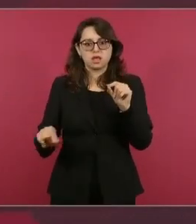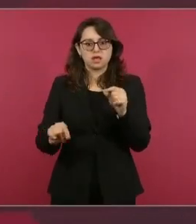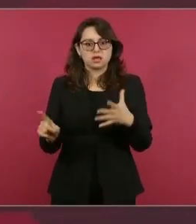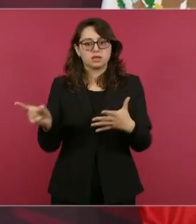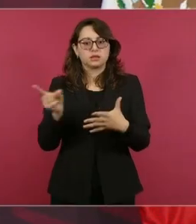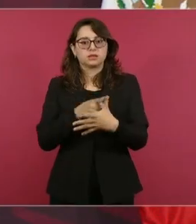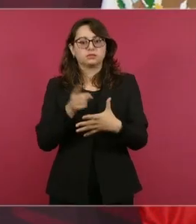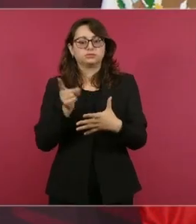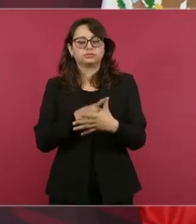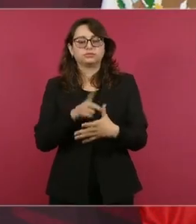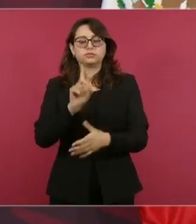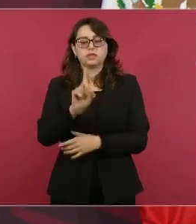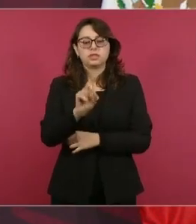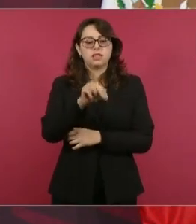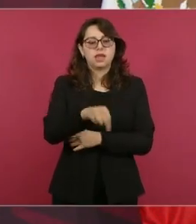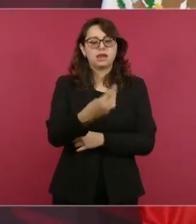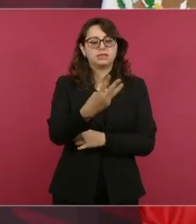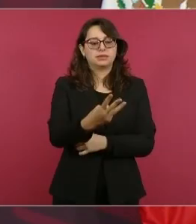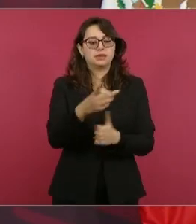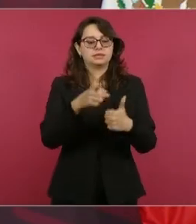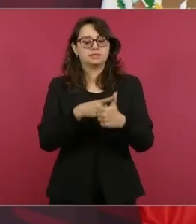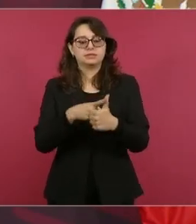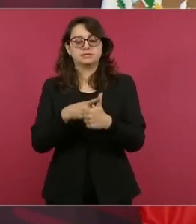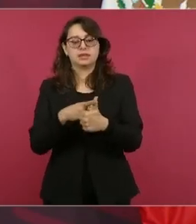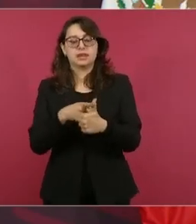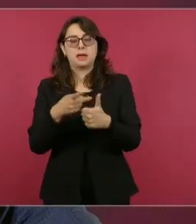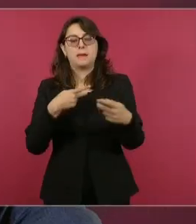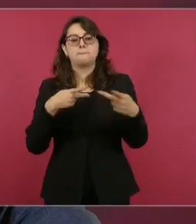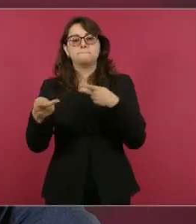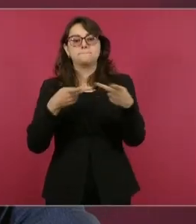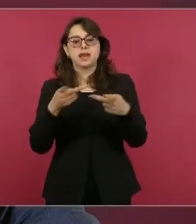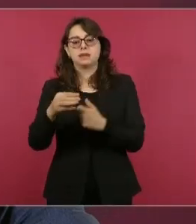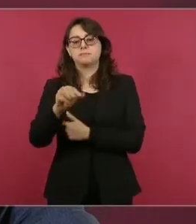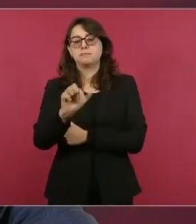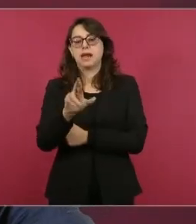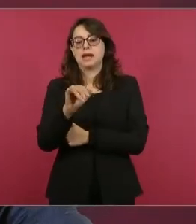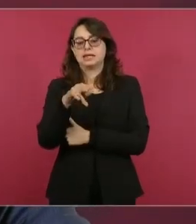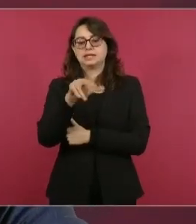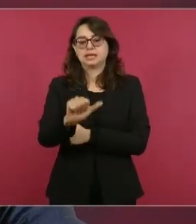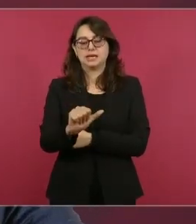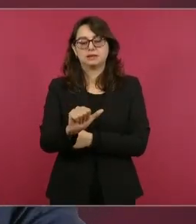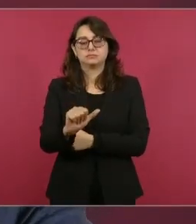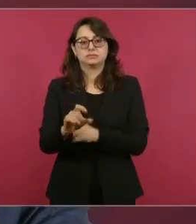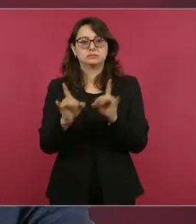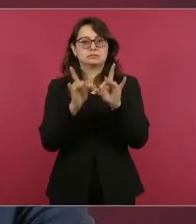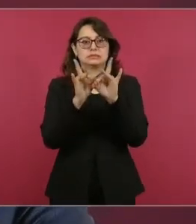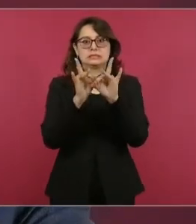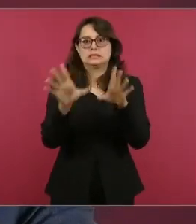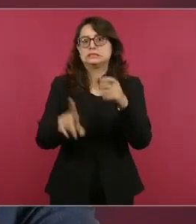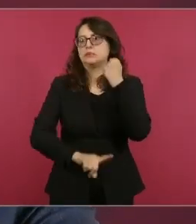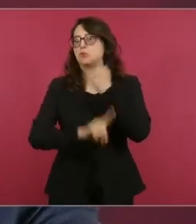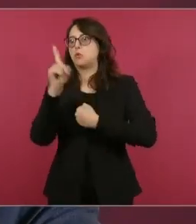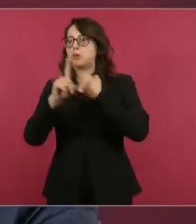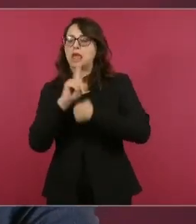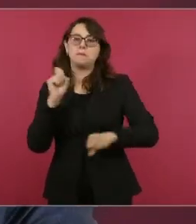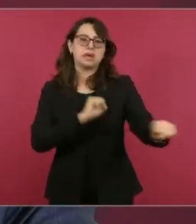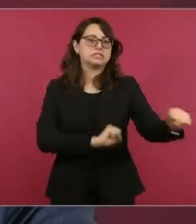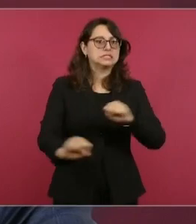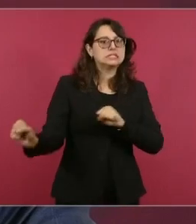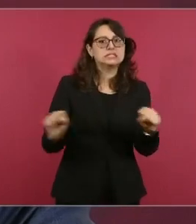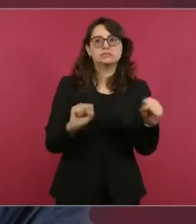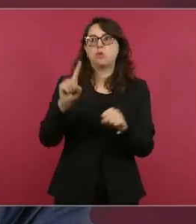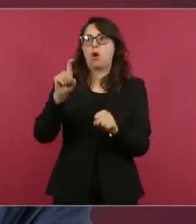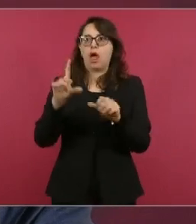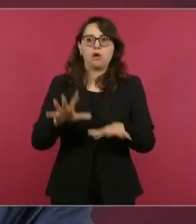el plan DN3 y el plan Marina, en el caso de la Secretaría de Marina, auxiliar a la población en casos de